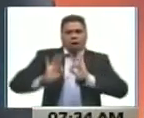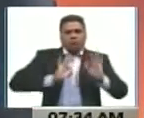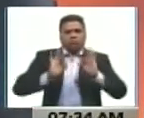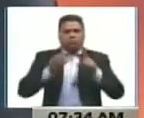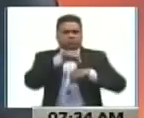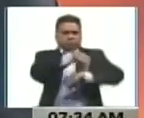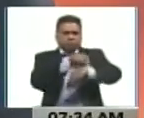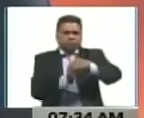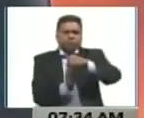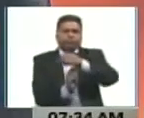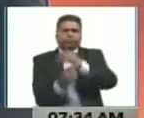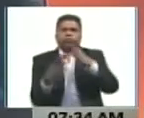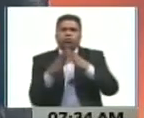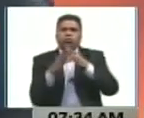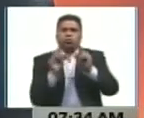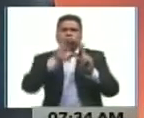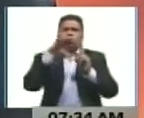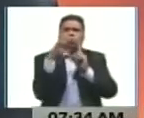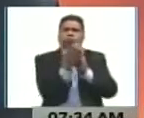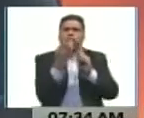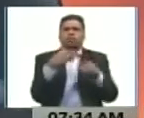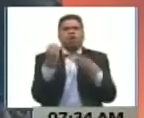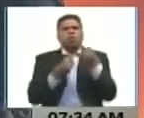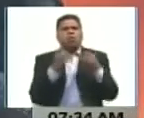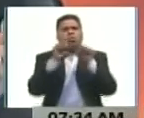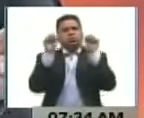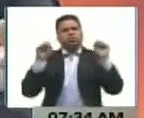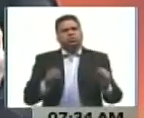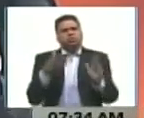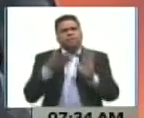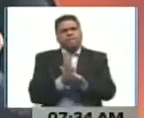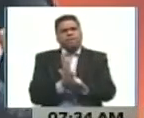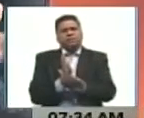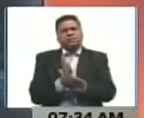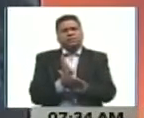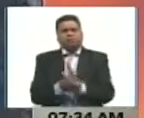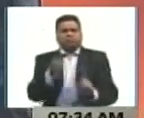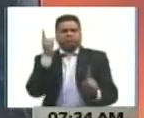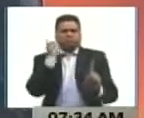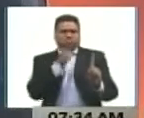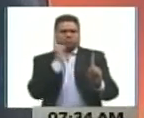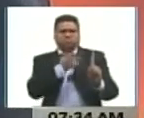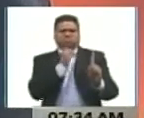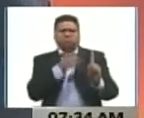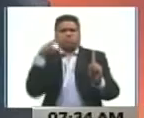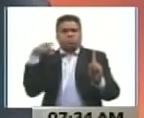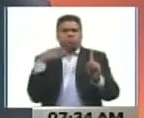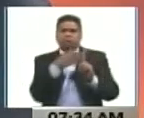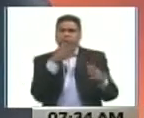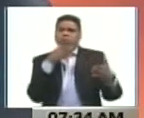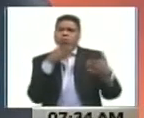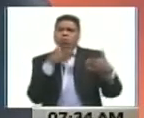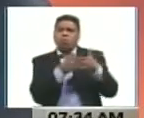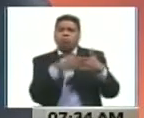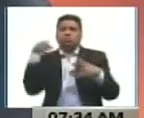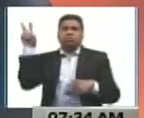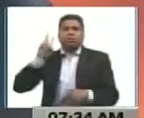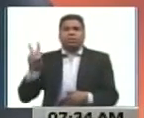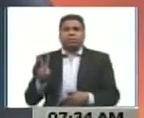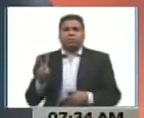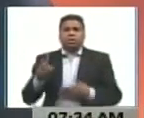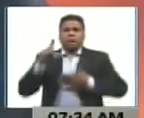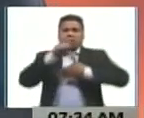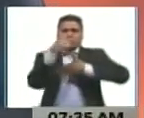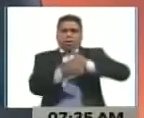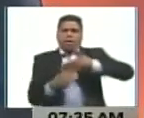la necesidad de pensar la situación inusual de esta amenaza y del asedio que vive América del Sur,